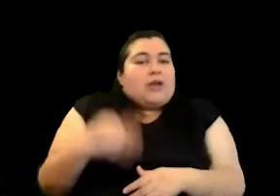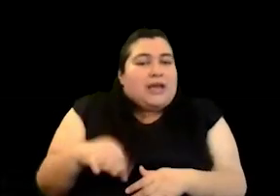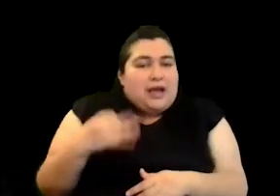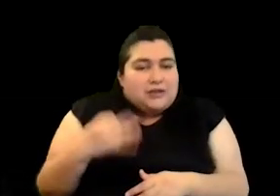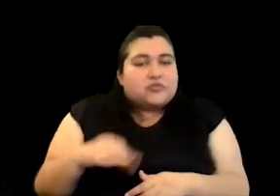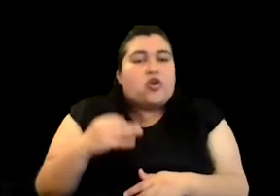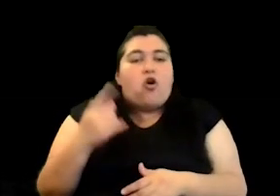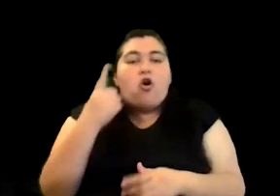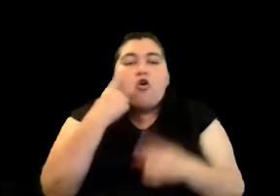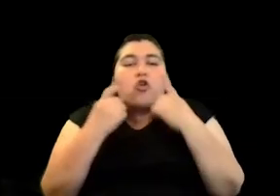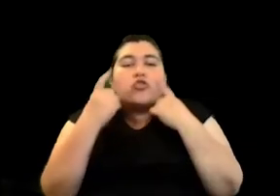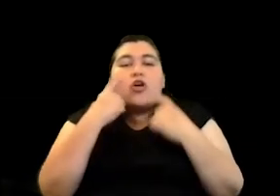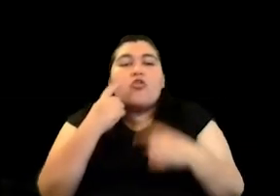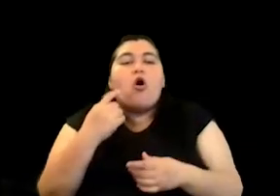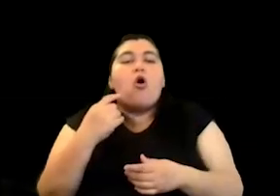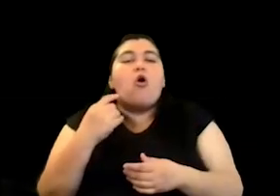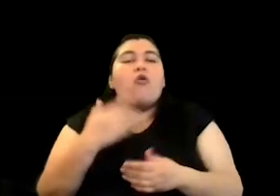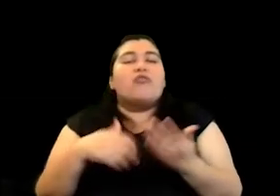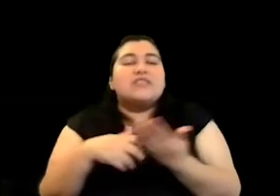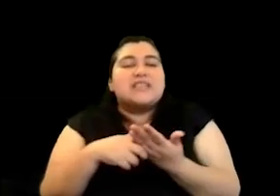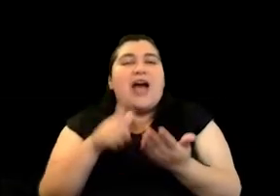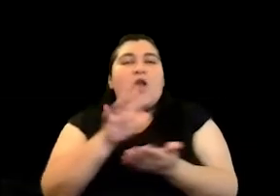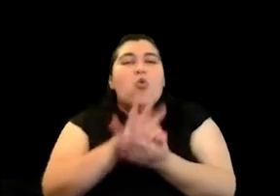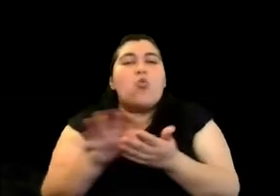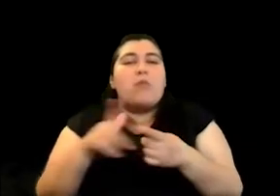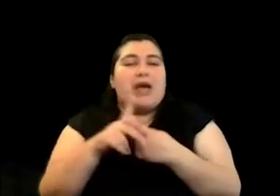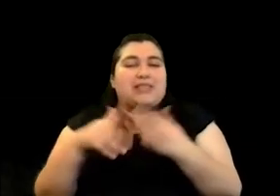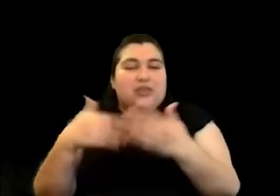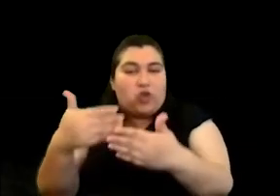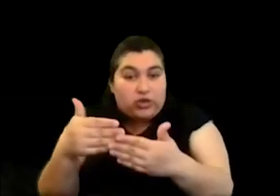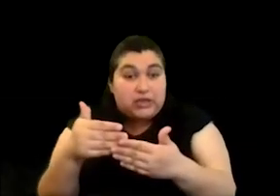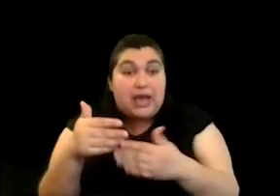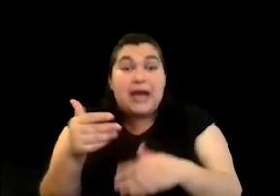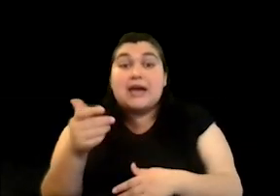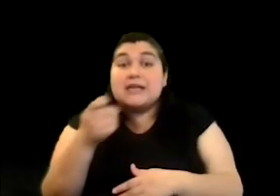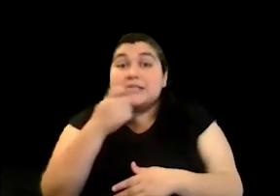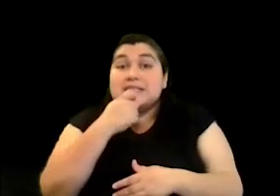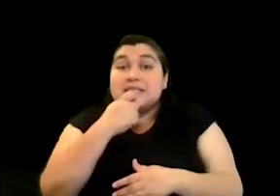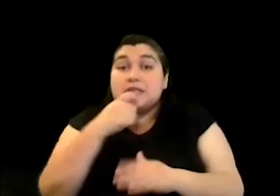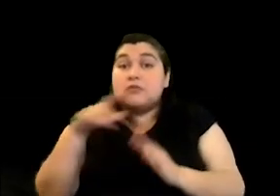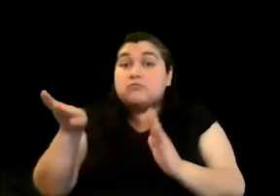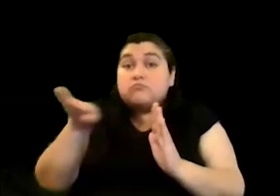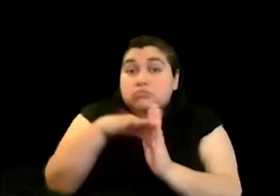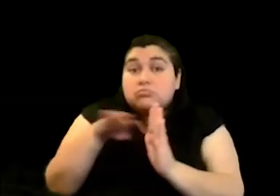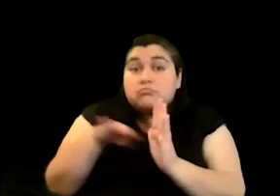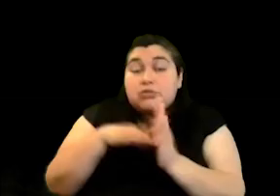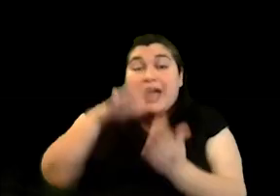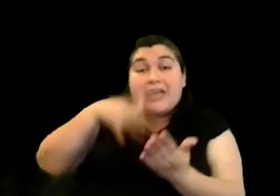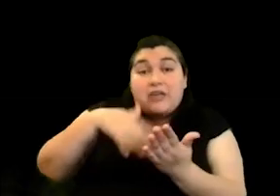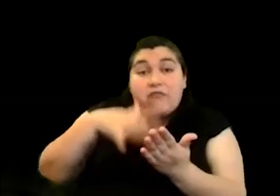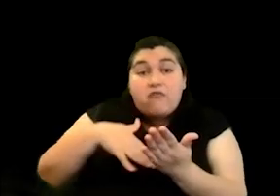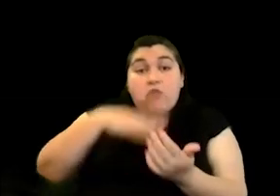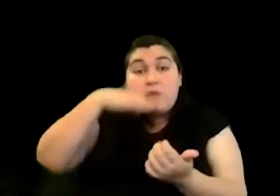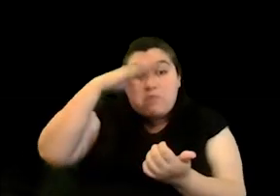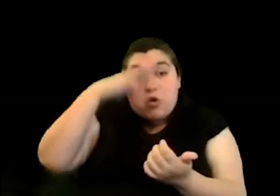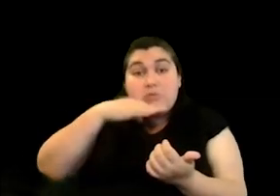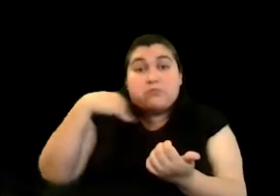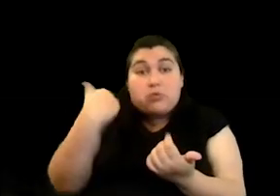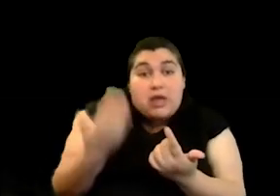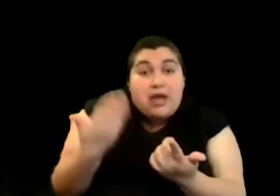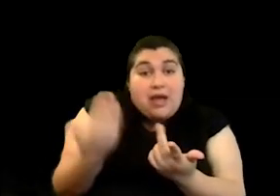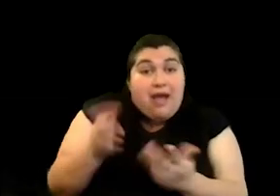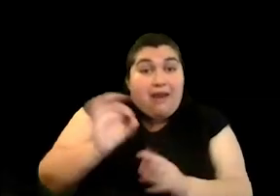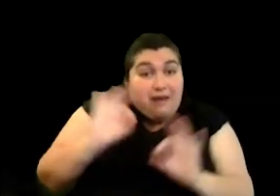controlador fiscal nueva tecnología y no cumpliera con los reportes de dicho equipamiento, en